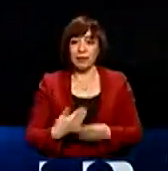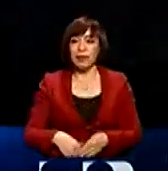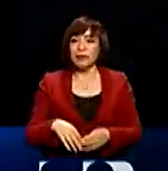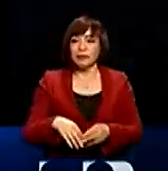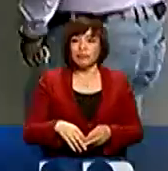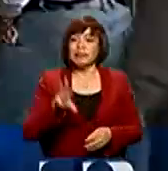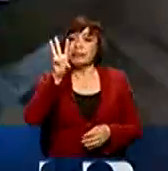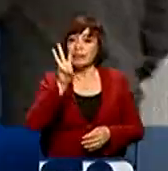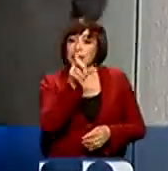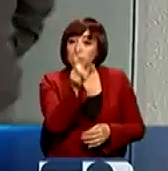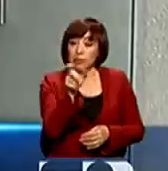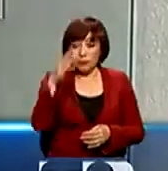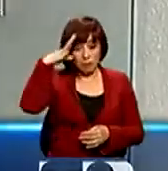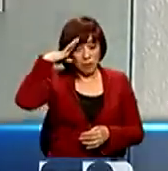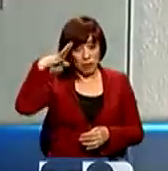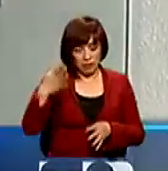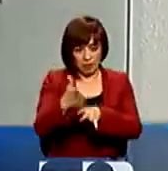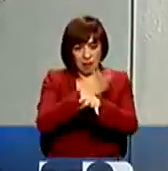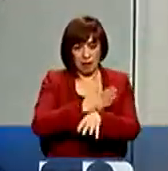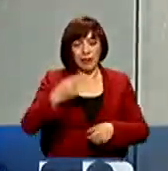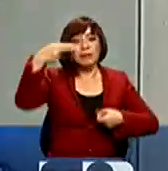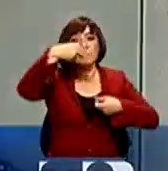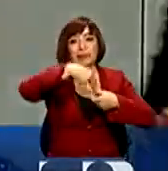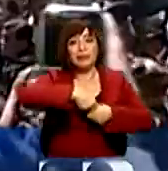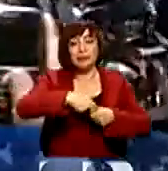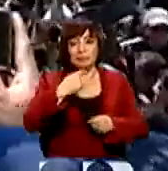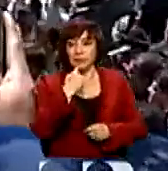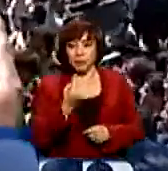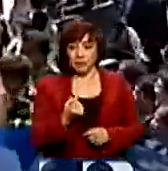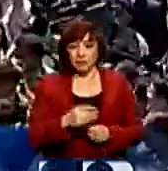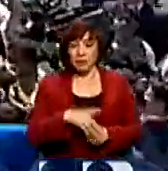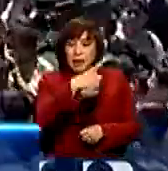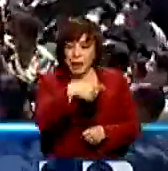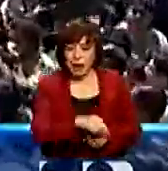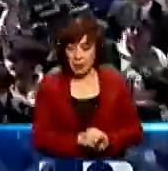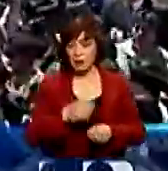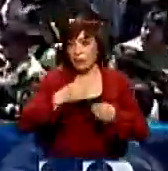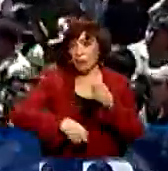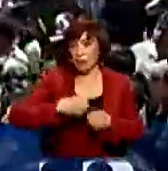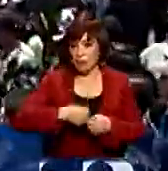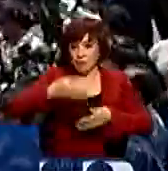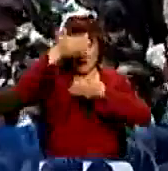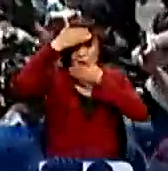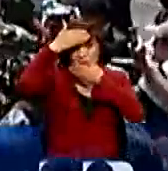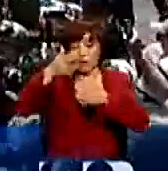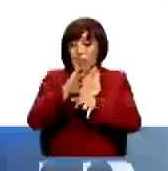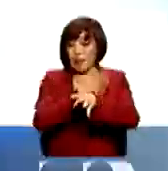de 6 miembros de la Policía Nacional por presuntamente haber incurrido en sabotaje y terrorismo durante la